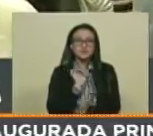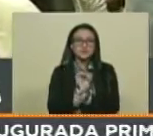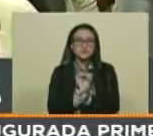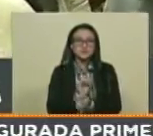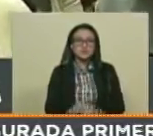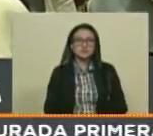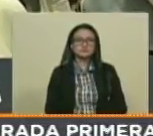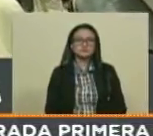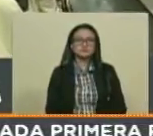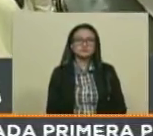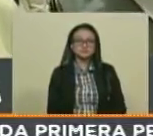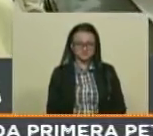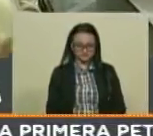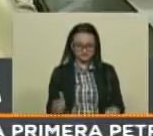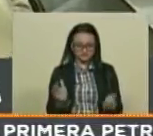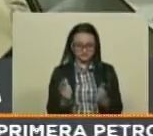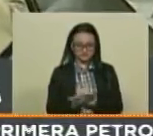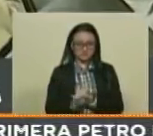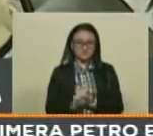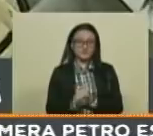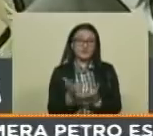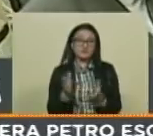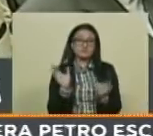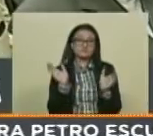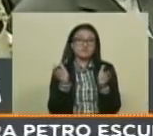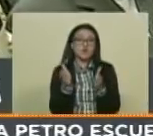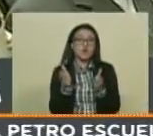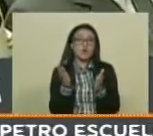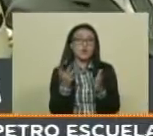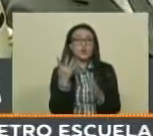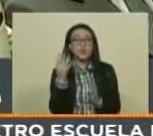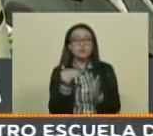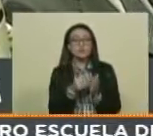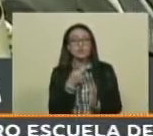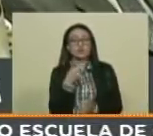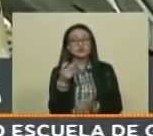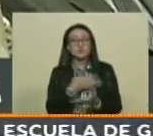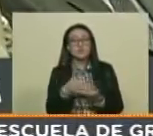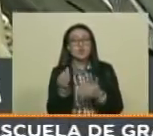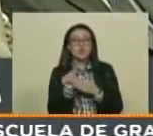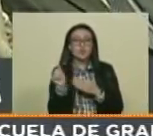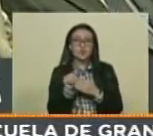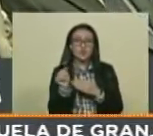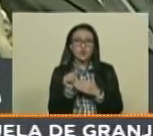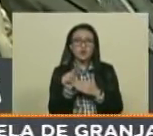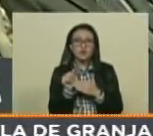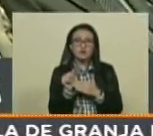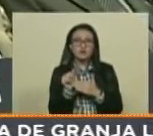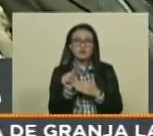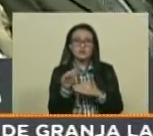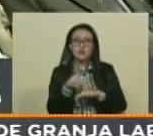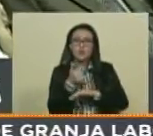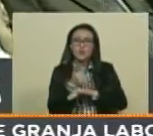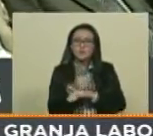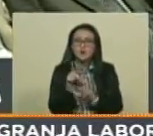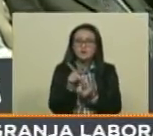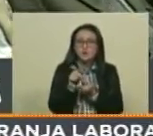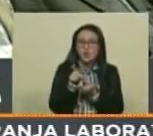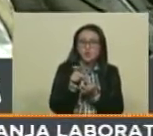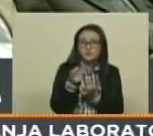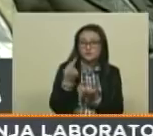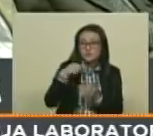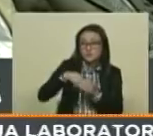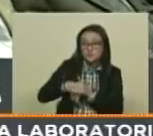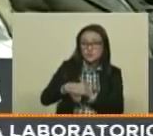calibre blanqueó nada más y nada menos que un estimado de 4.200 millones de dólares, producto del cobro de comisiones